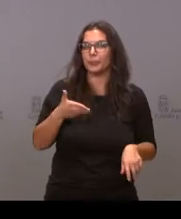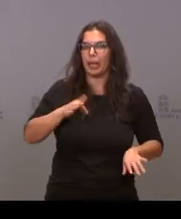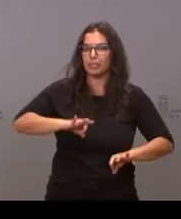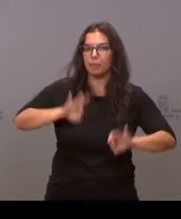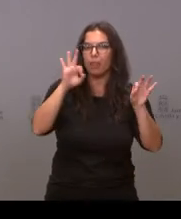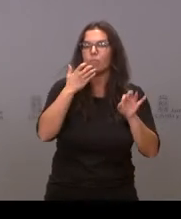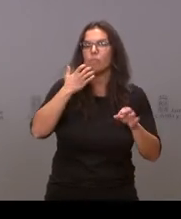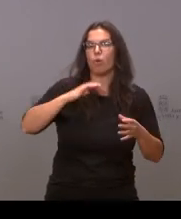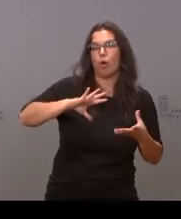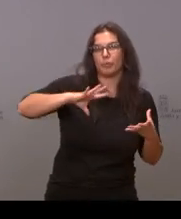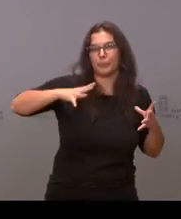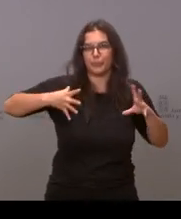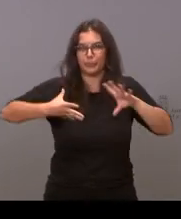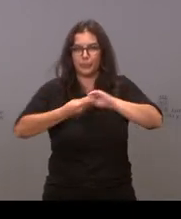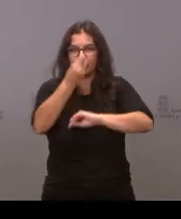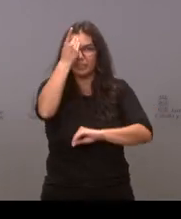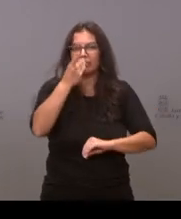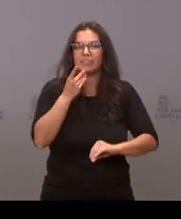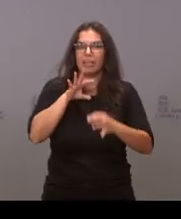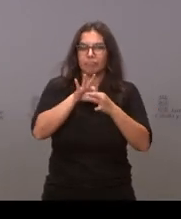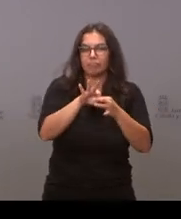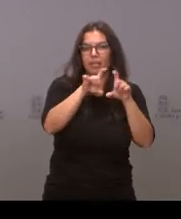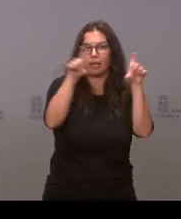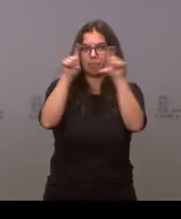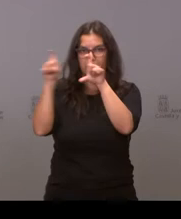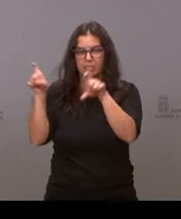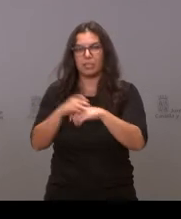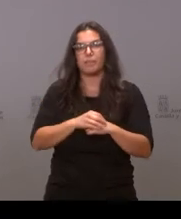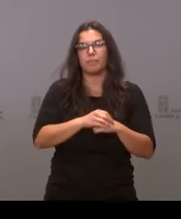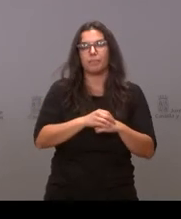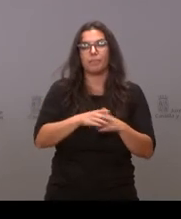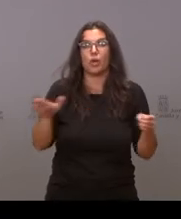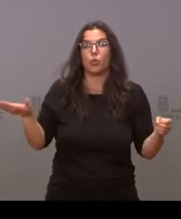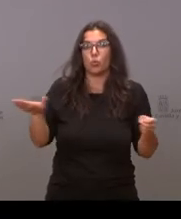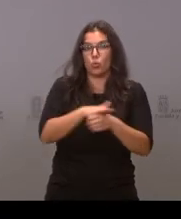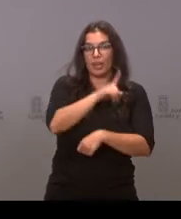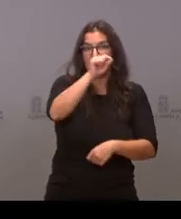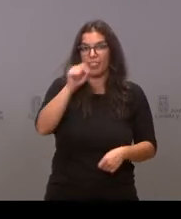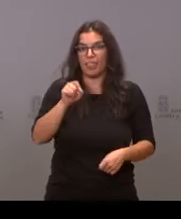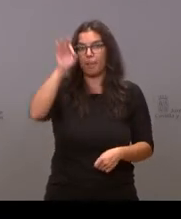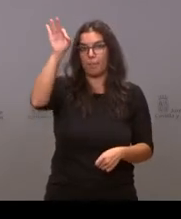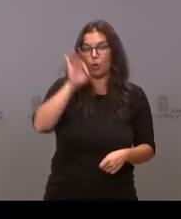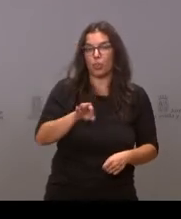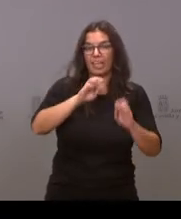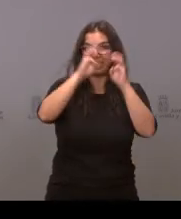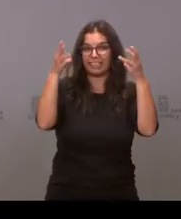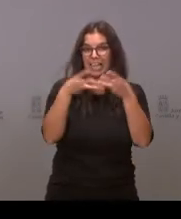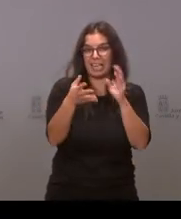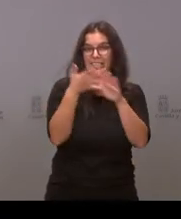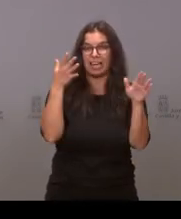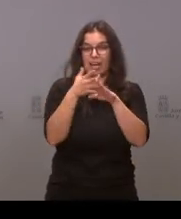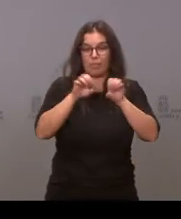la transformación digital de las empresas dar cobertura 100% de banda ancha en los próximos años